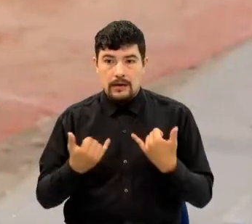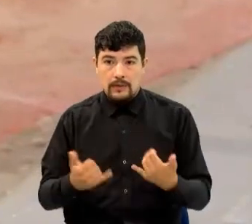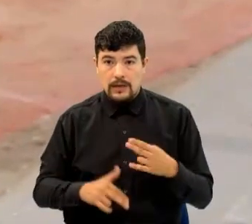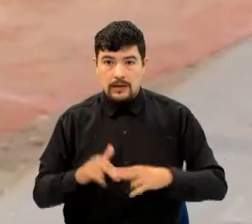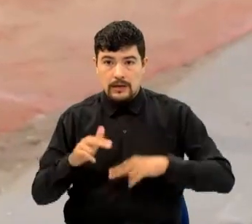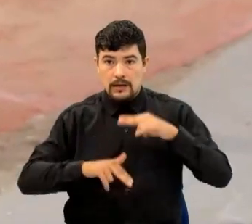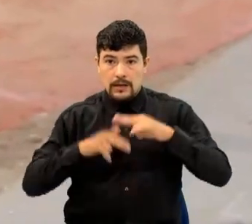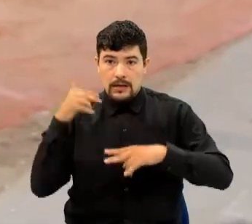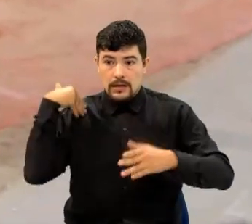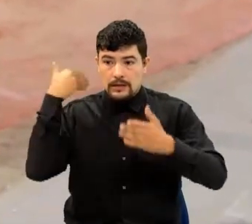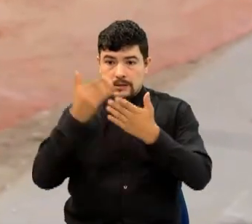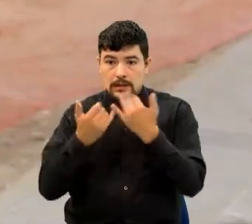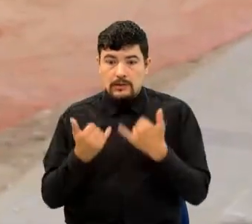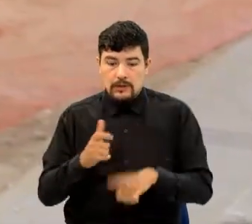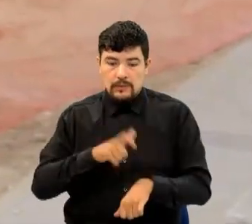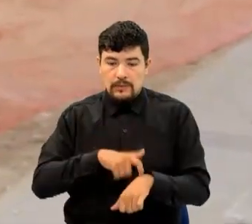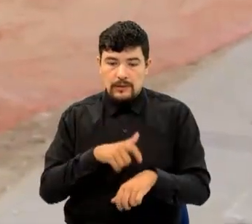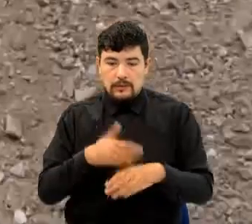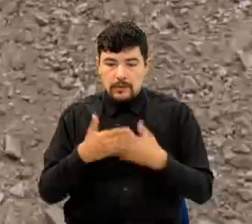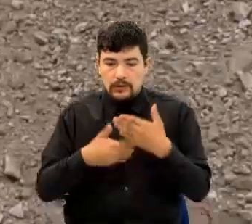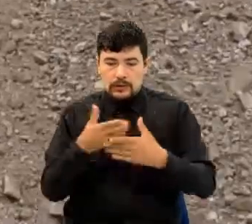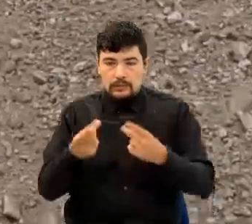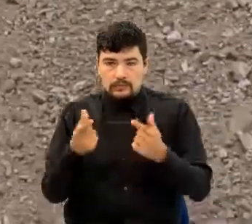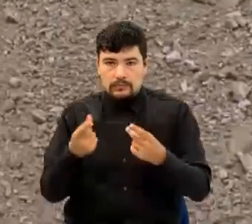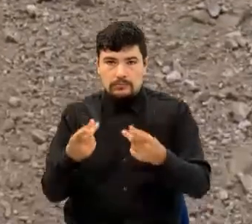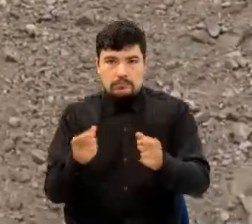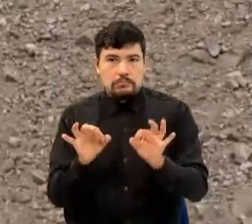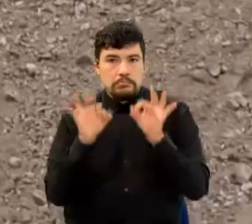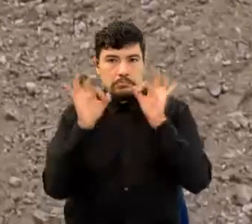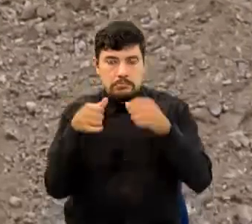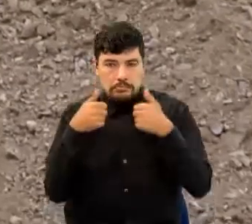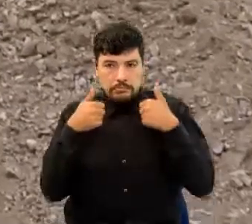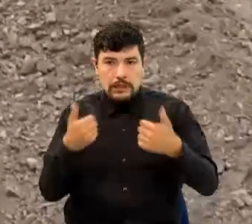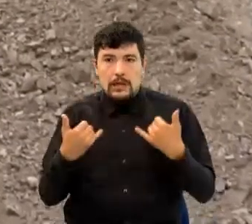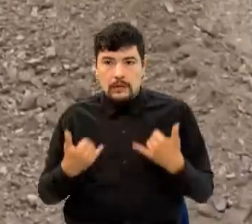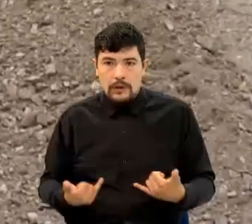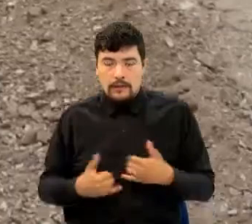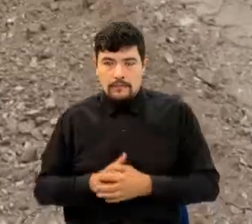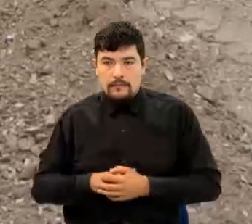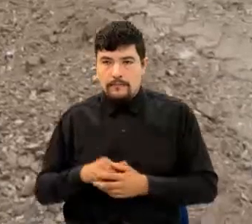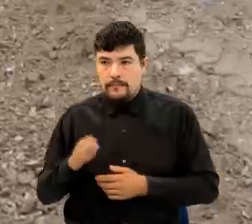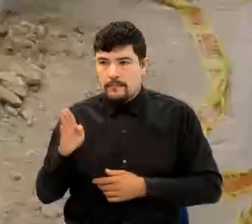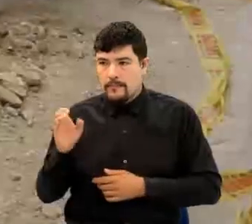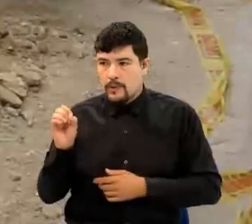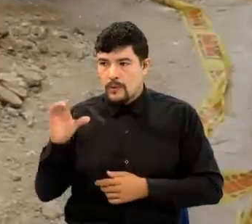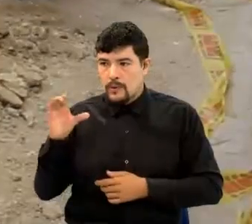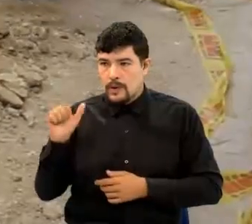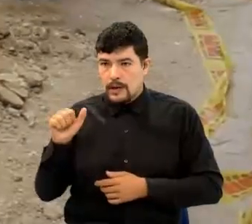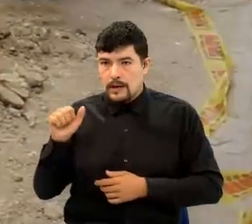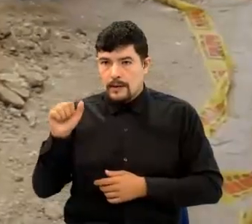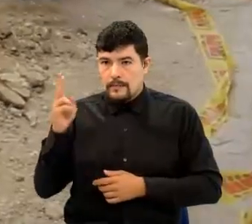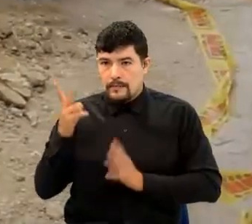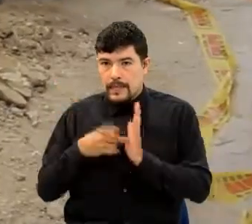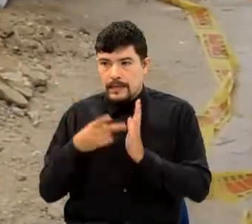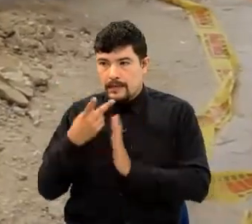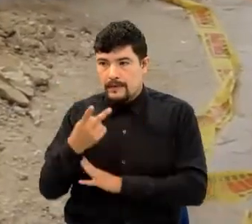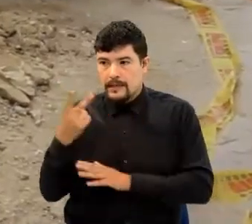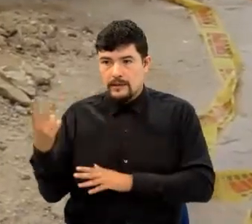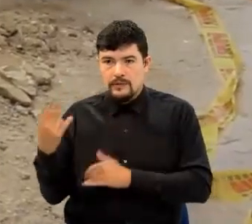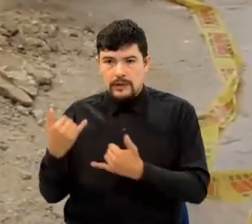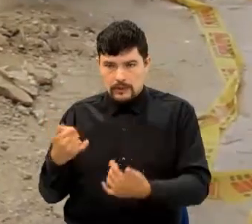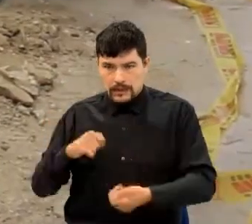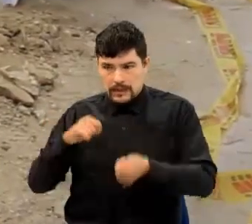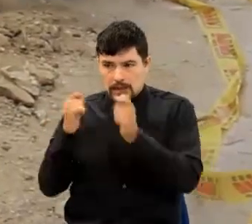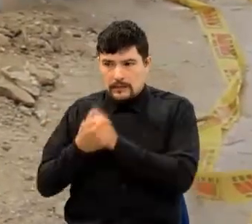haciendo hasta el momento pues van excelentemente bien, donde el consorcio OCA 2022 está cambiando